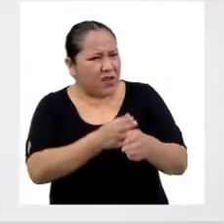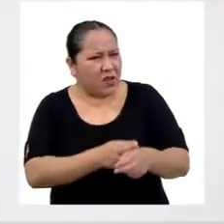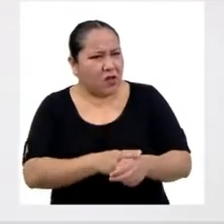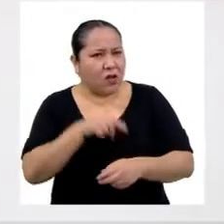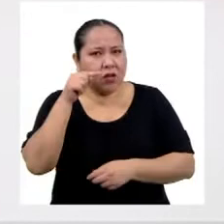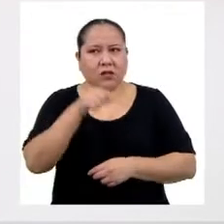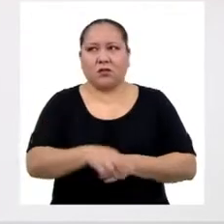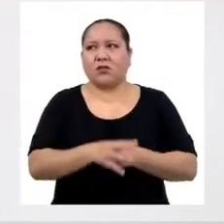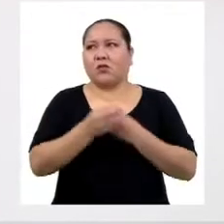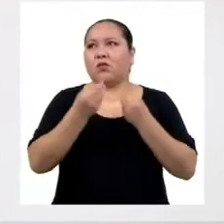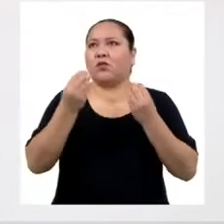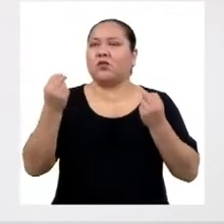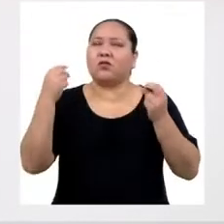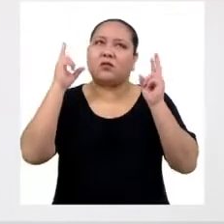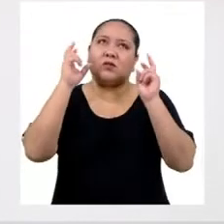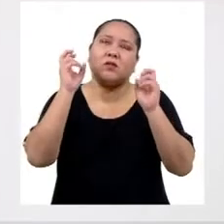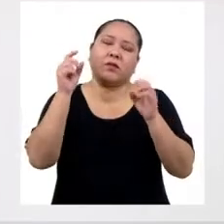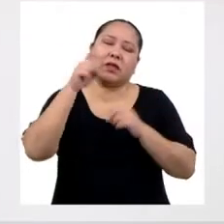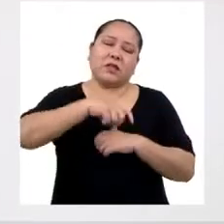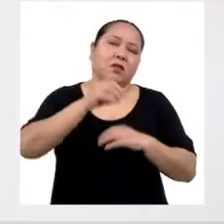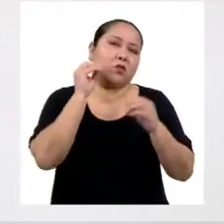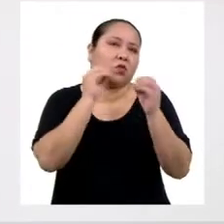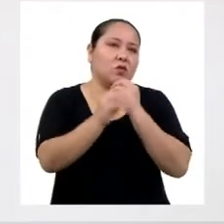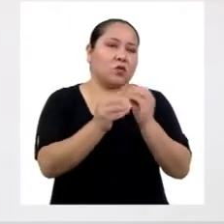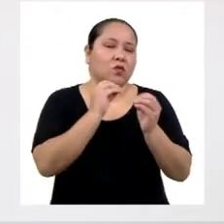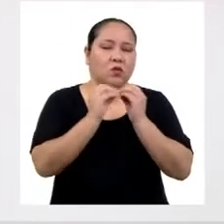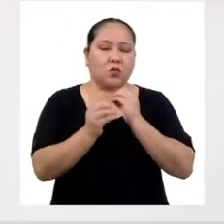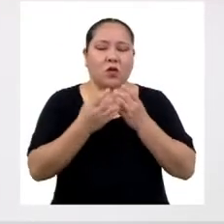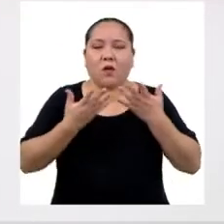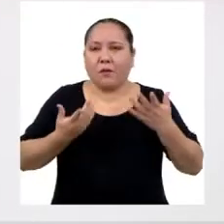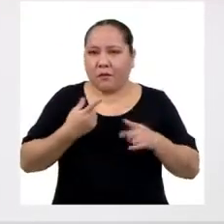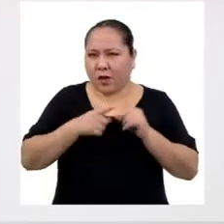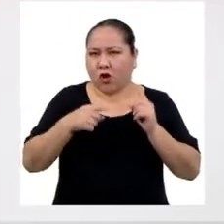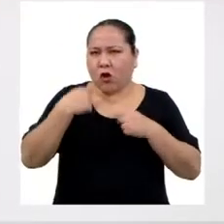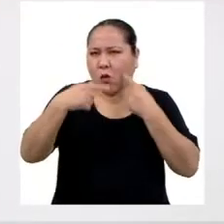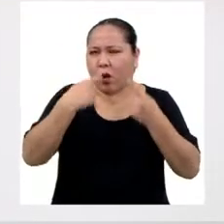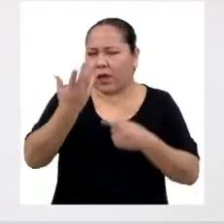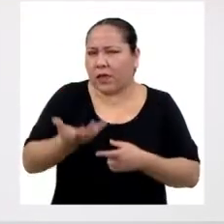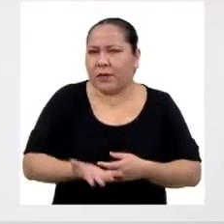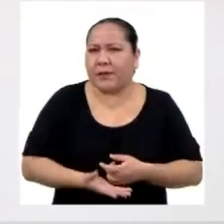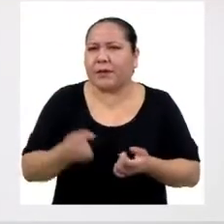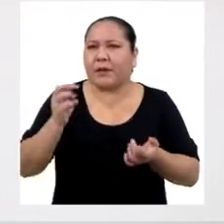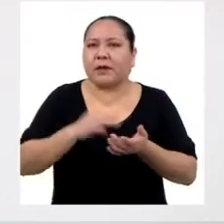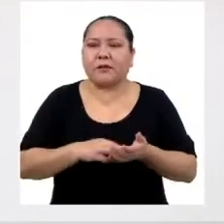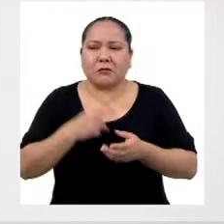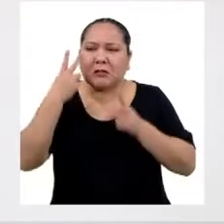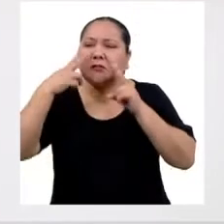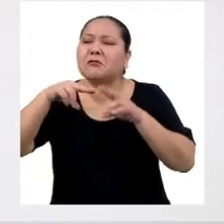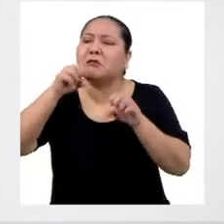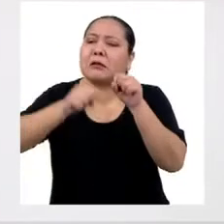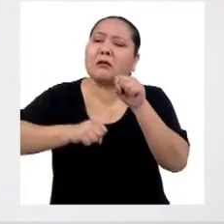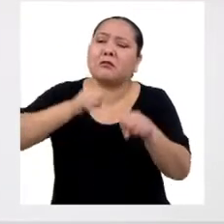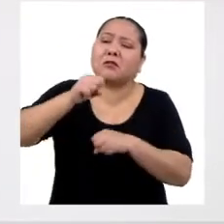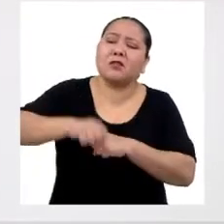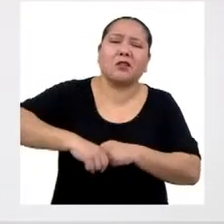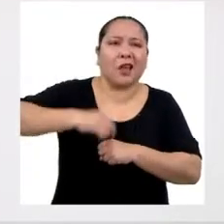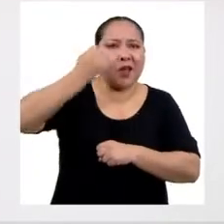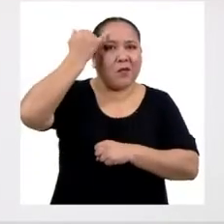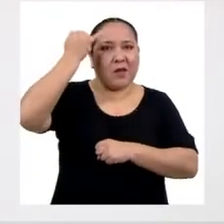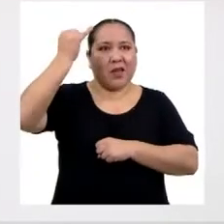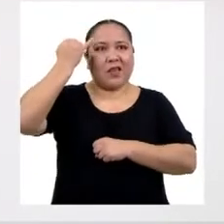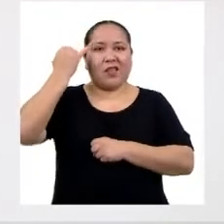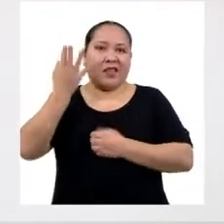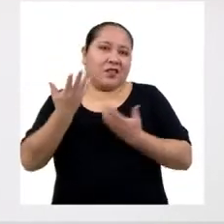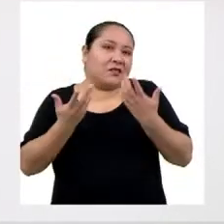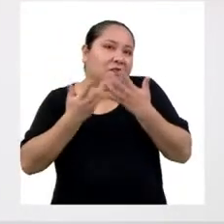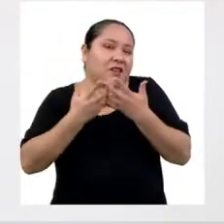uno de los tantos temas que nos falta resolver. Pero a ver, cuéntame un poco más, que por ahí veo una bicicleta e imagino que tiene